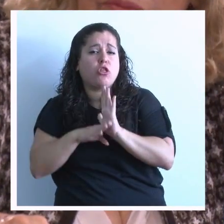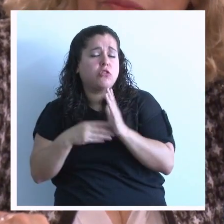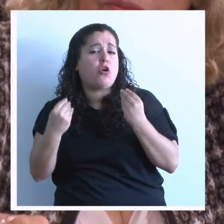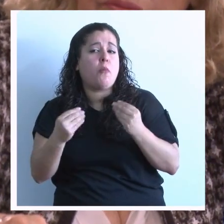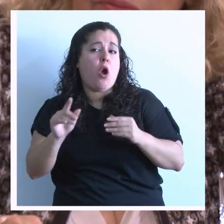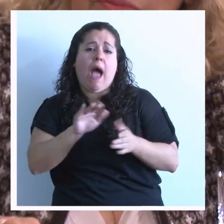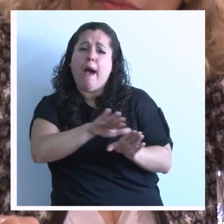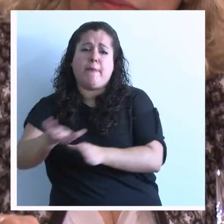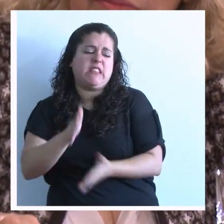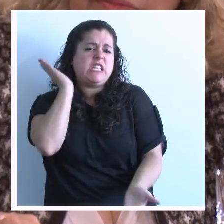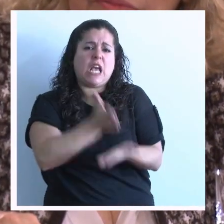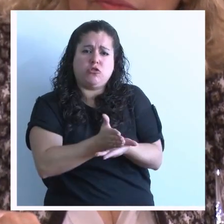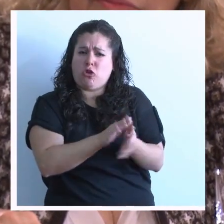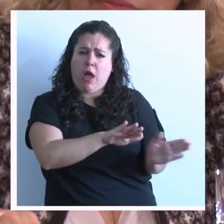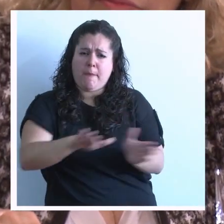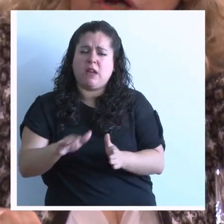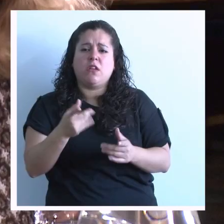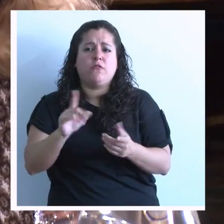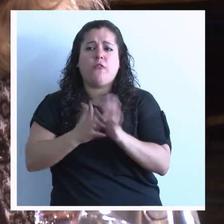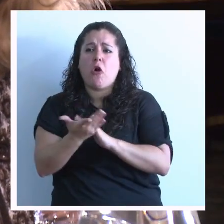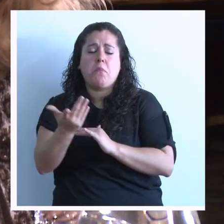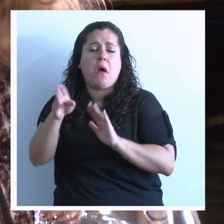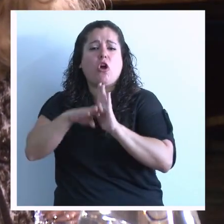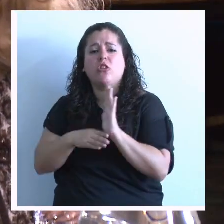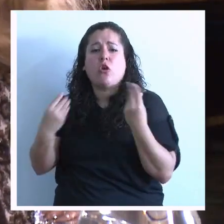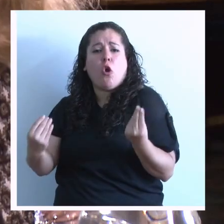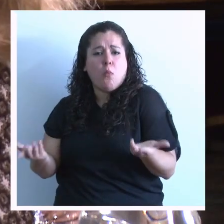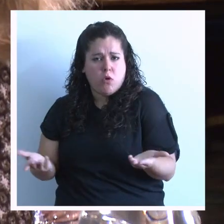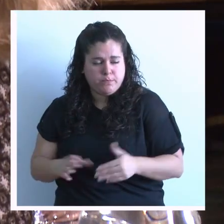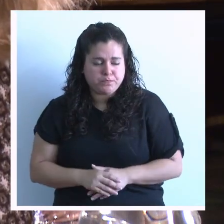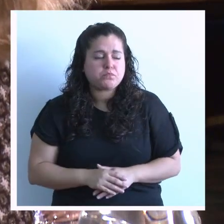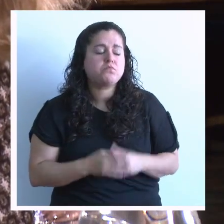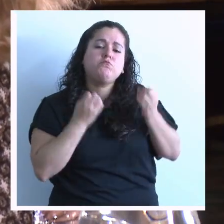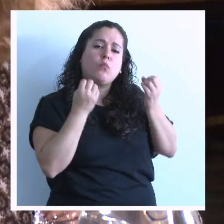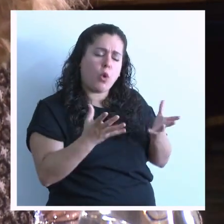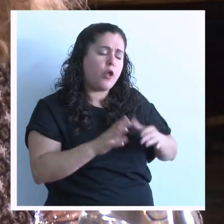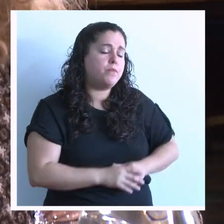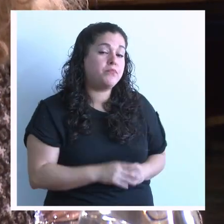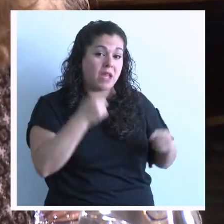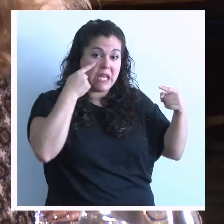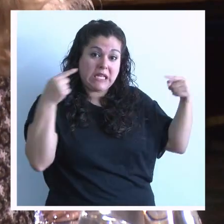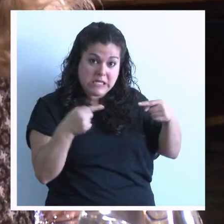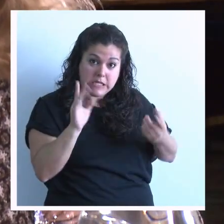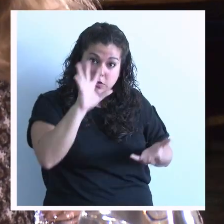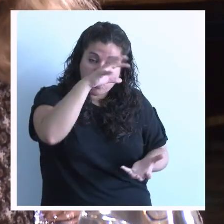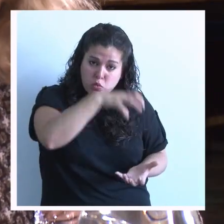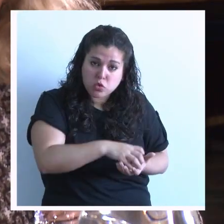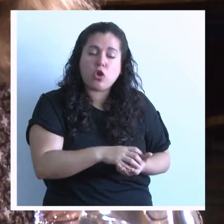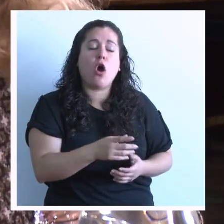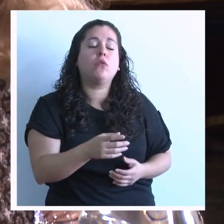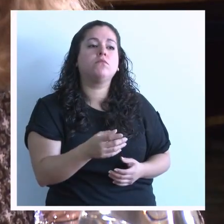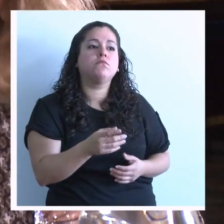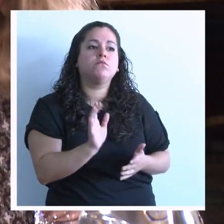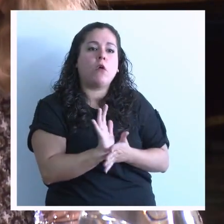herramientas, más allá de las sanciones que están previstas en la ley? Bueno, el instituto, digamos, justamente lo